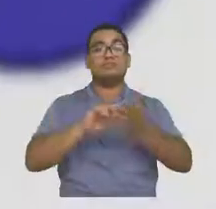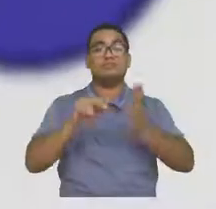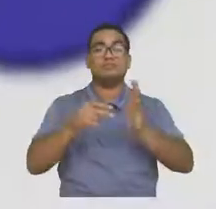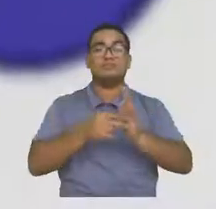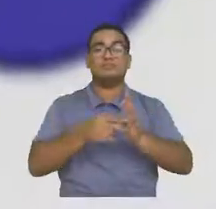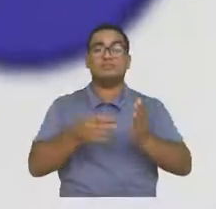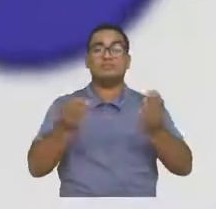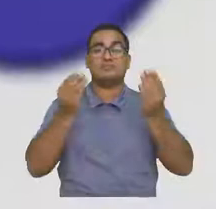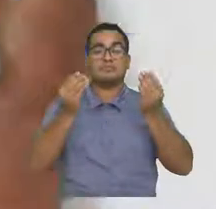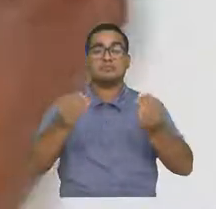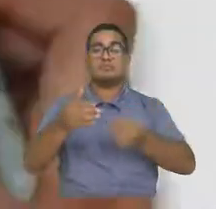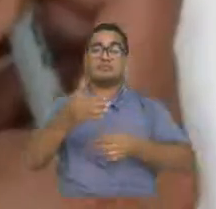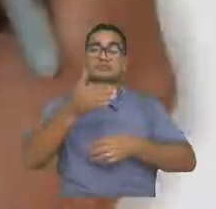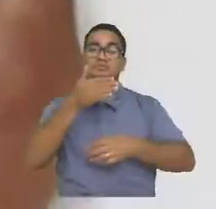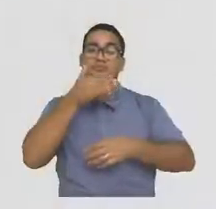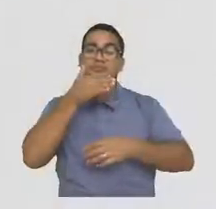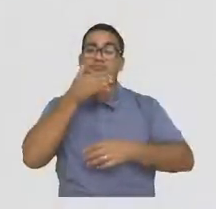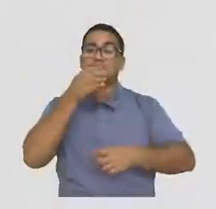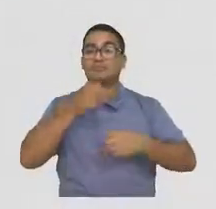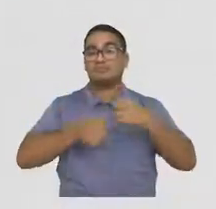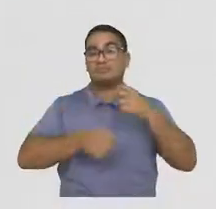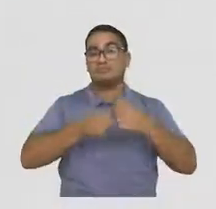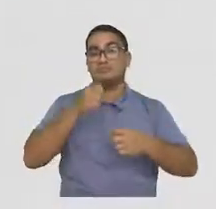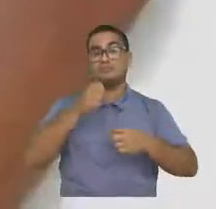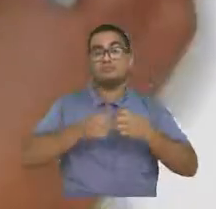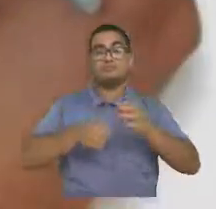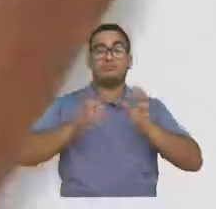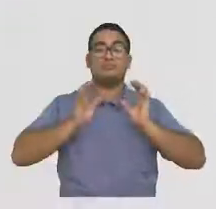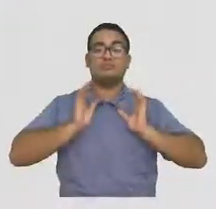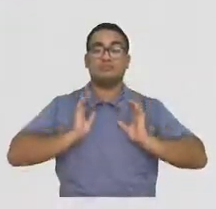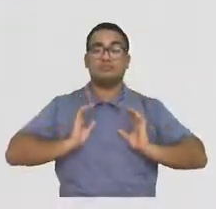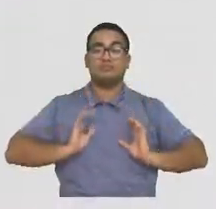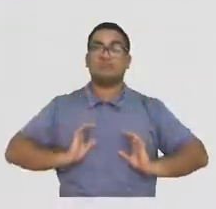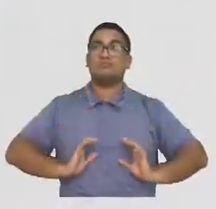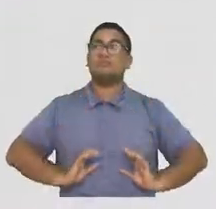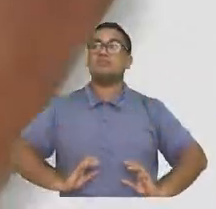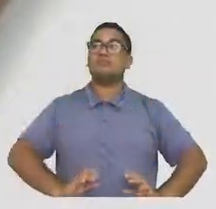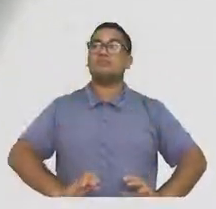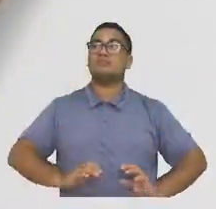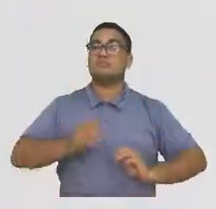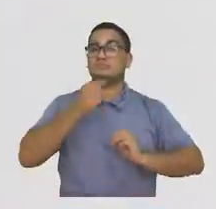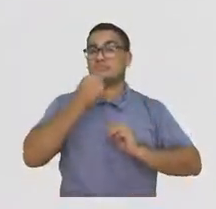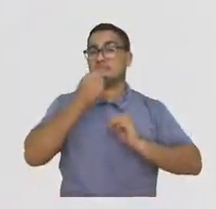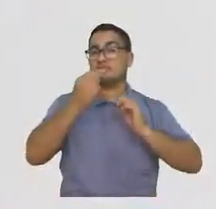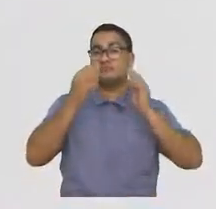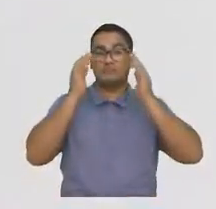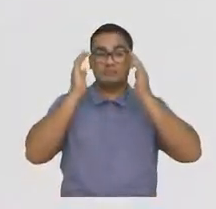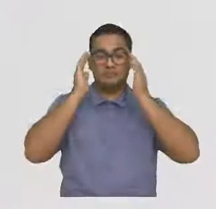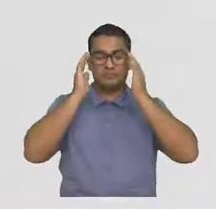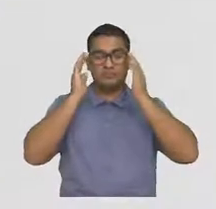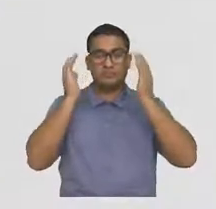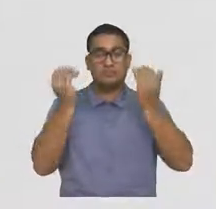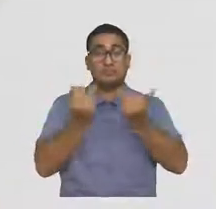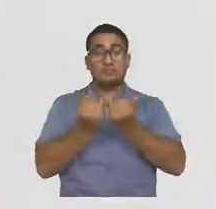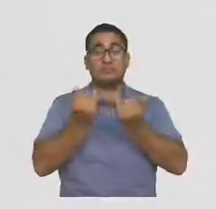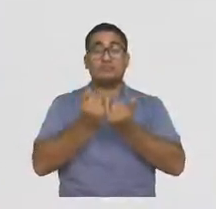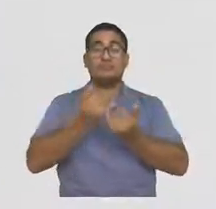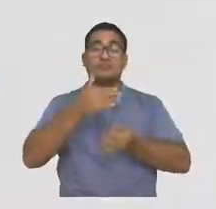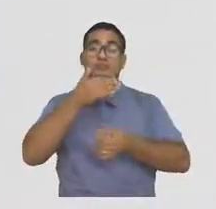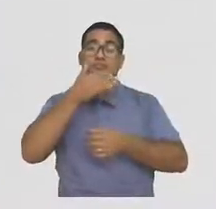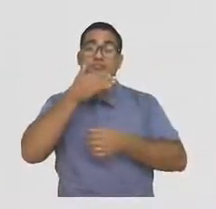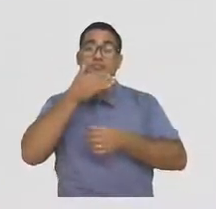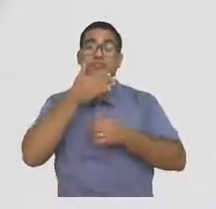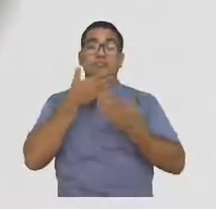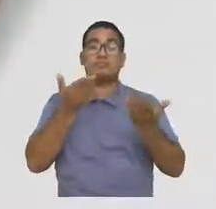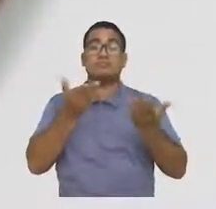uh-huh, y comienza a hacer estragos en la casa, ¿verdad? Se inunda la casa. Se inunda, sí. Se deteriora el techo, se deteriora el piso